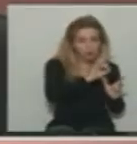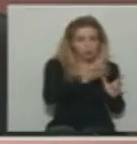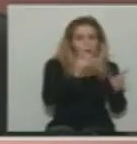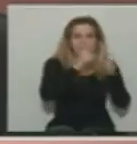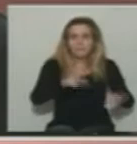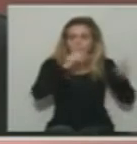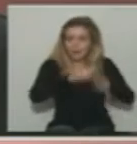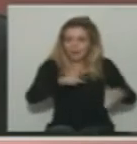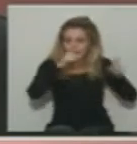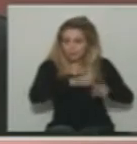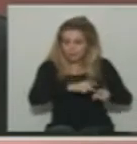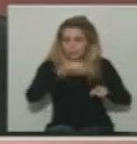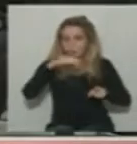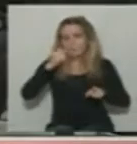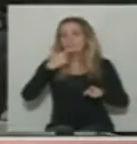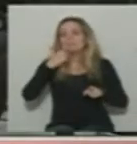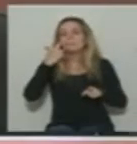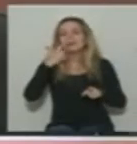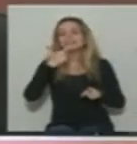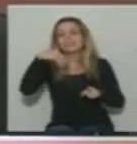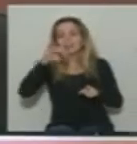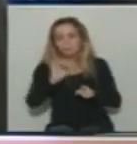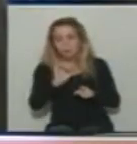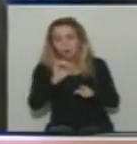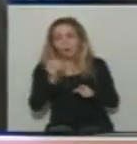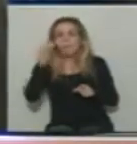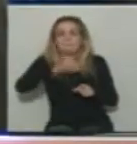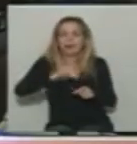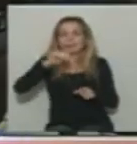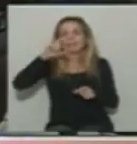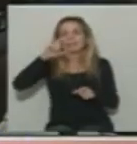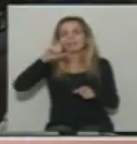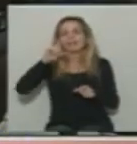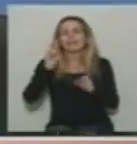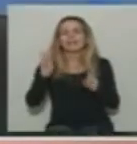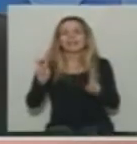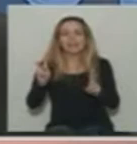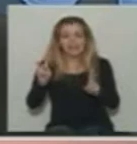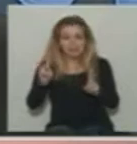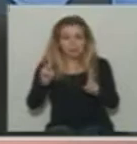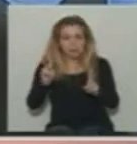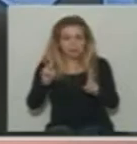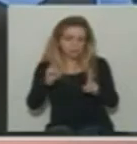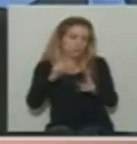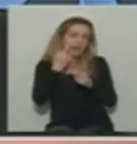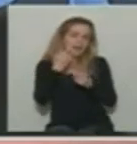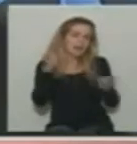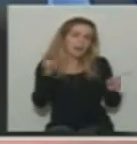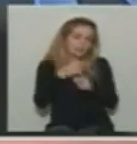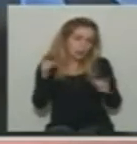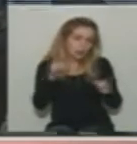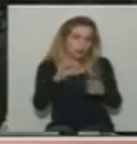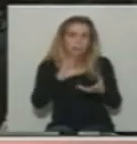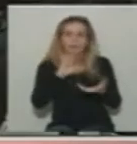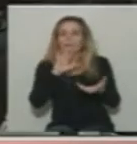kirchnerismo y nadie lo puede negar. Simpático, no se puede decir que no sea simpático. Sí, es una manera de... Es pegadizo, no sé si es